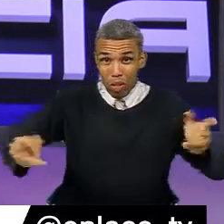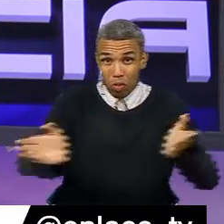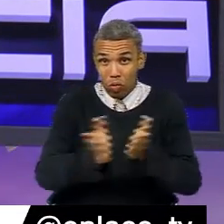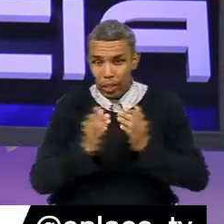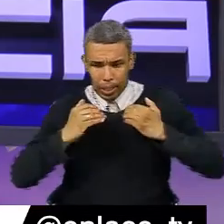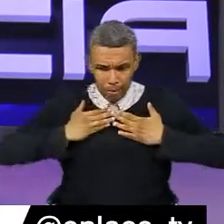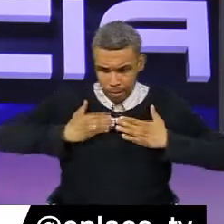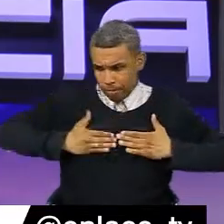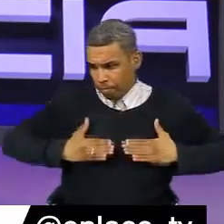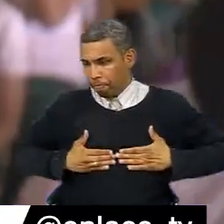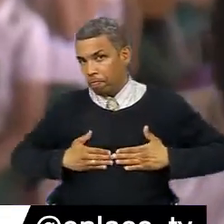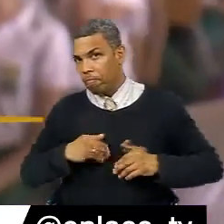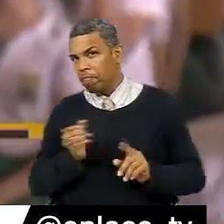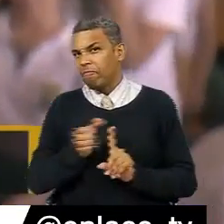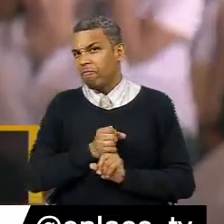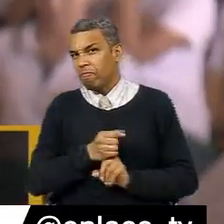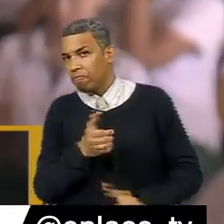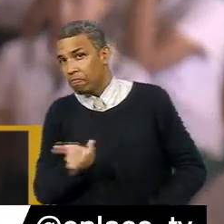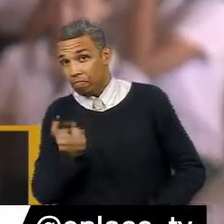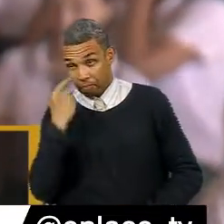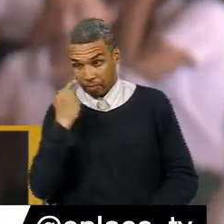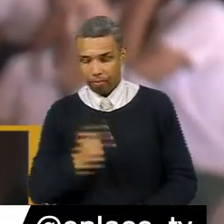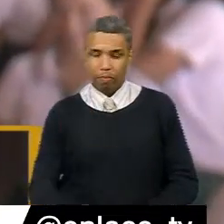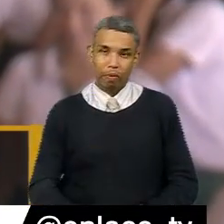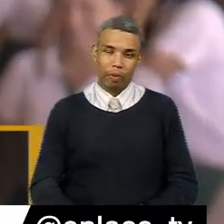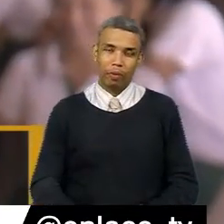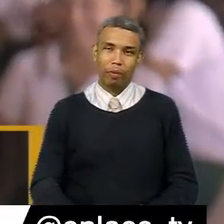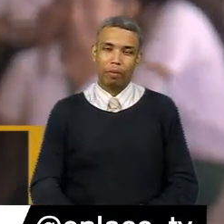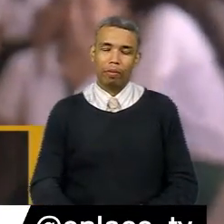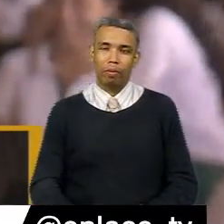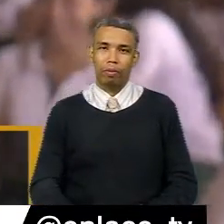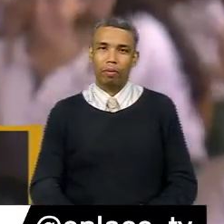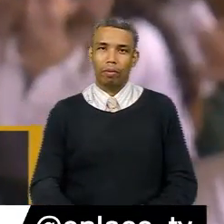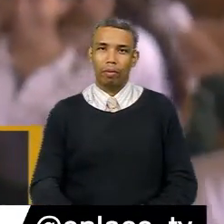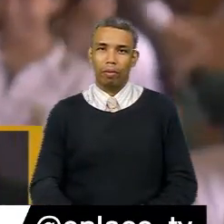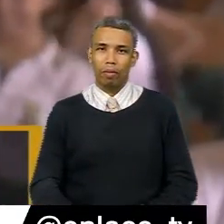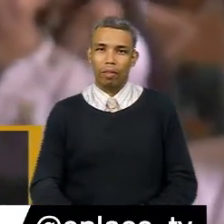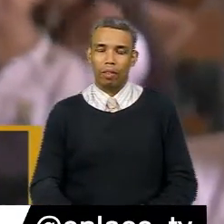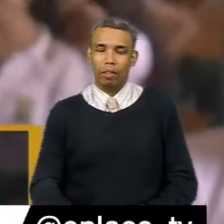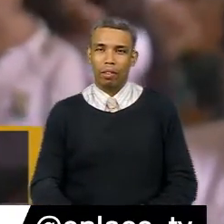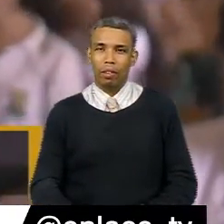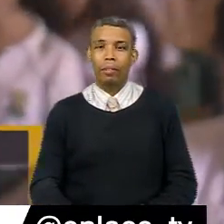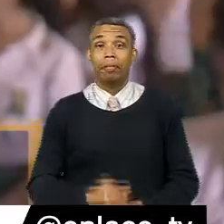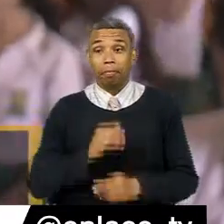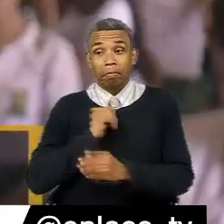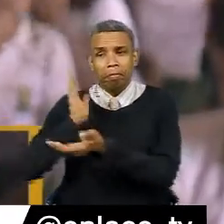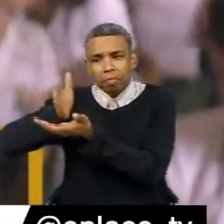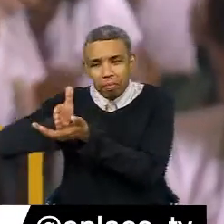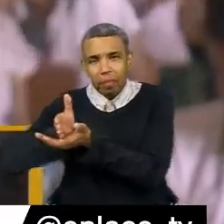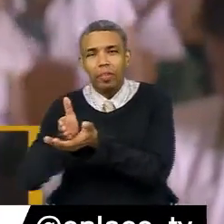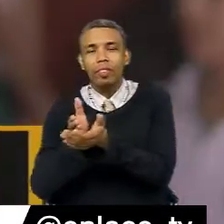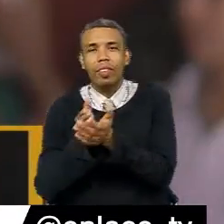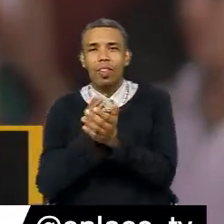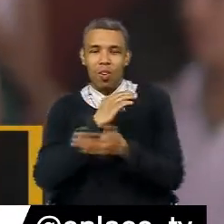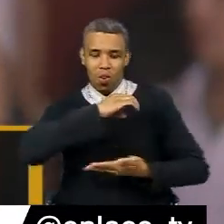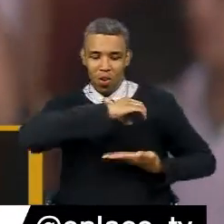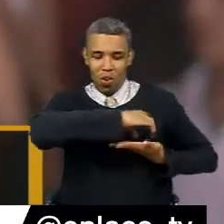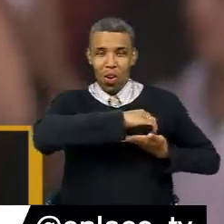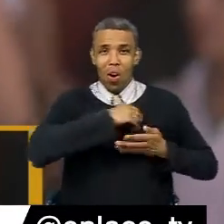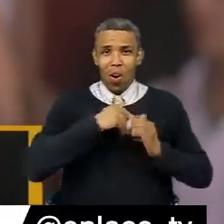uniformados. La Policía Nacional de Infancia y Adolescencia se tomó este martes las instalaciones del Colegio El Castillo en la Comuna 4 de la ciudad